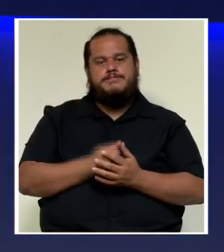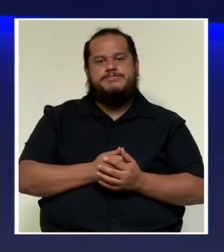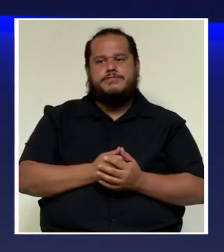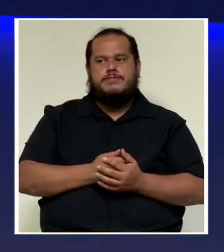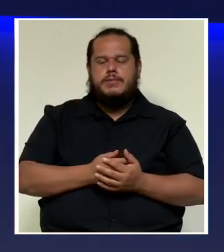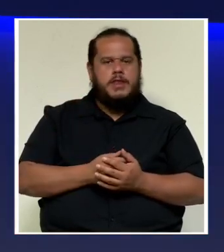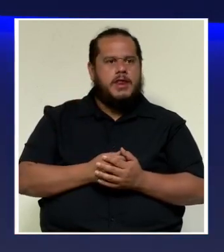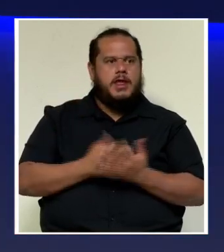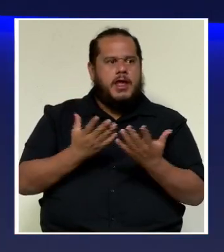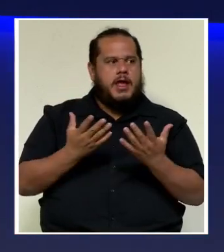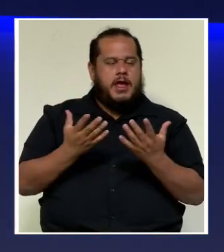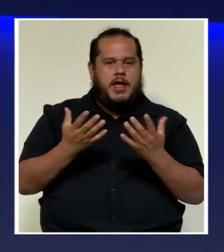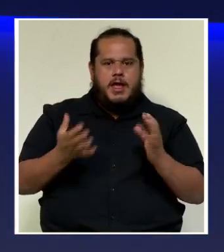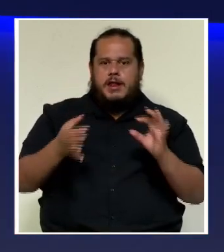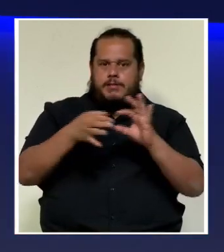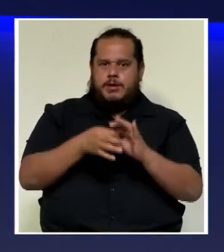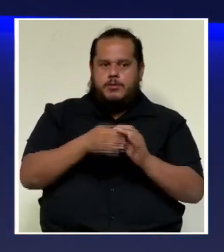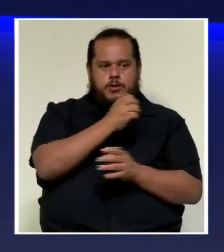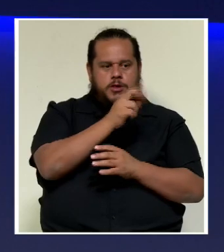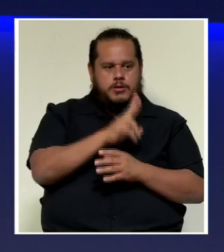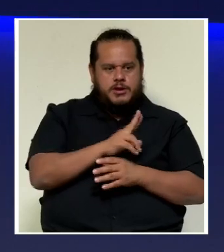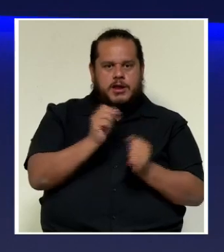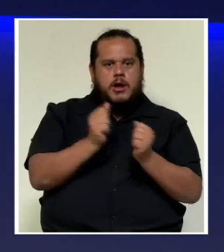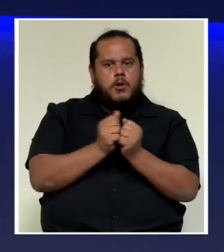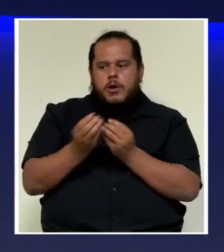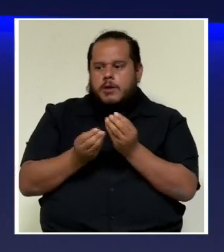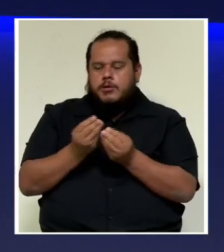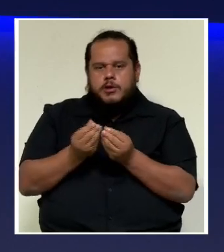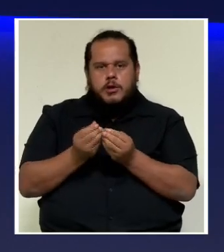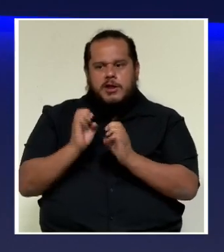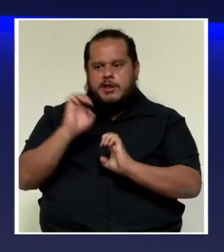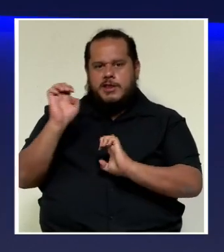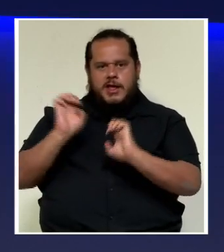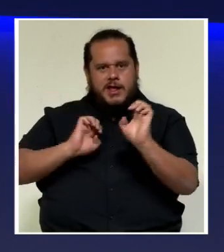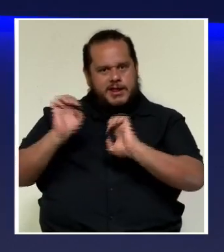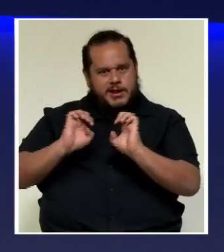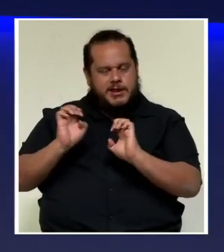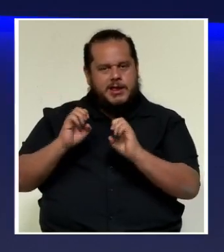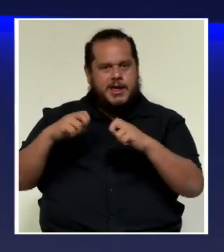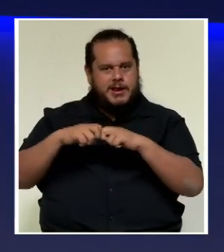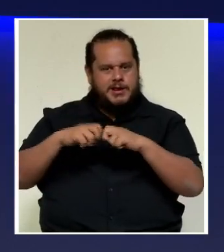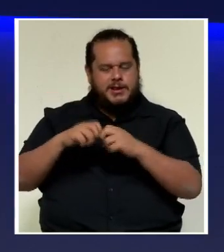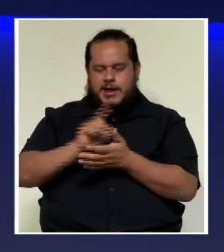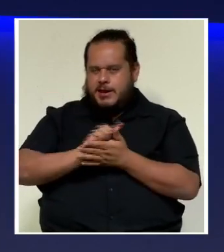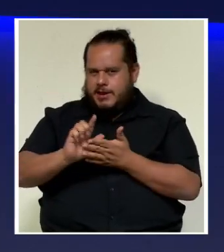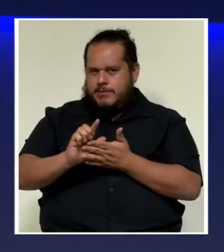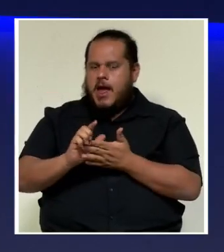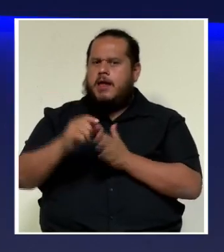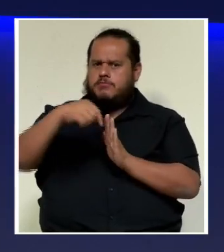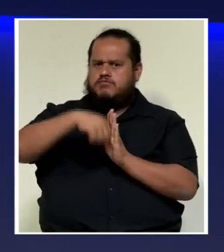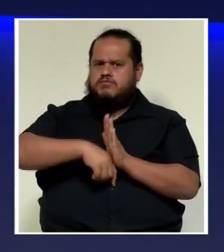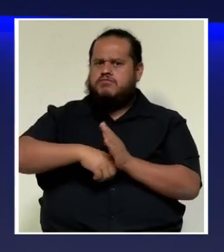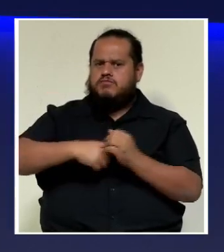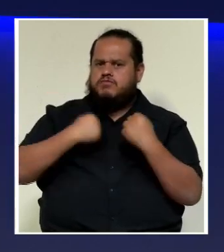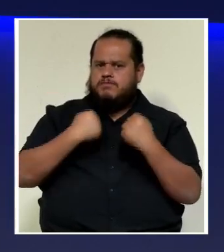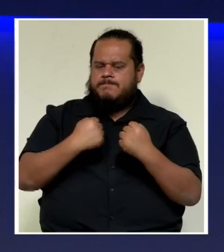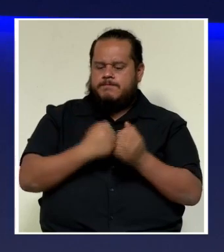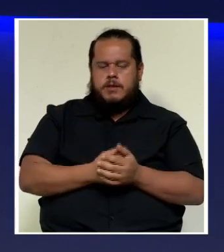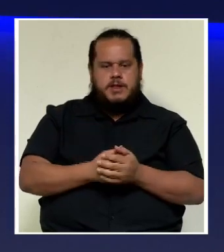El vínculo de Costa Rica con la producción de energía eléctrica limpia es profundo y sólido. Desde